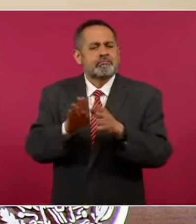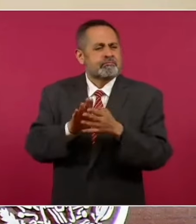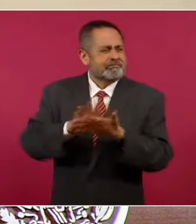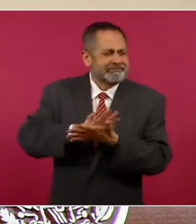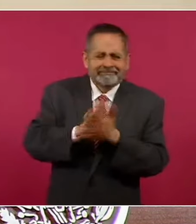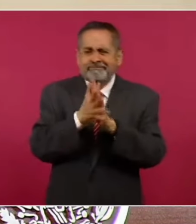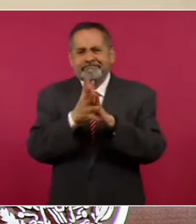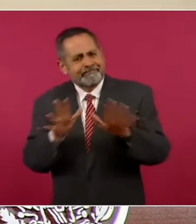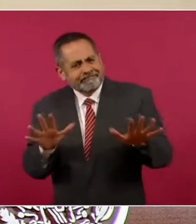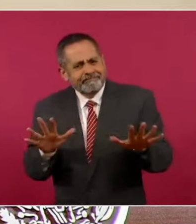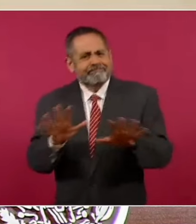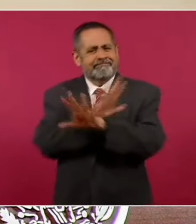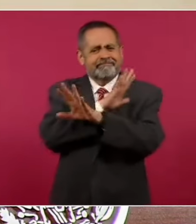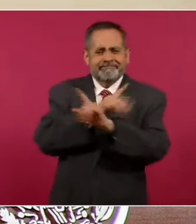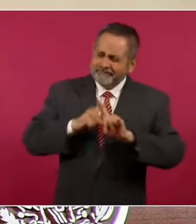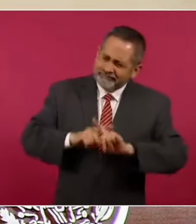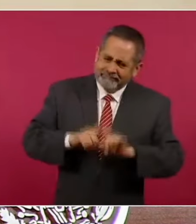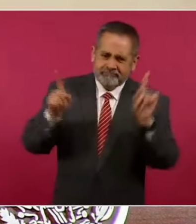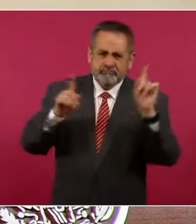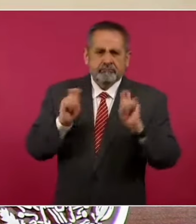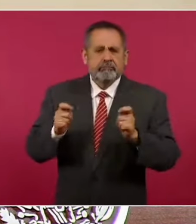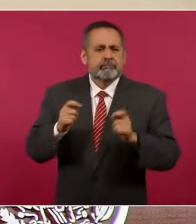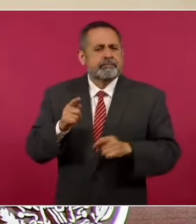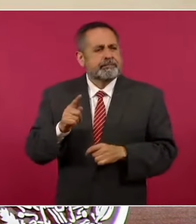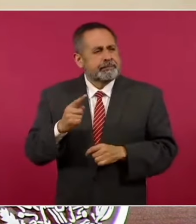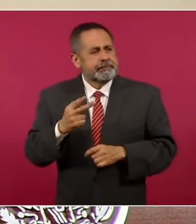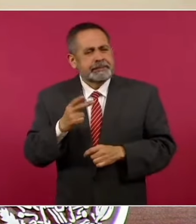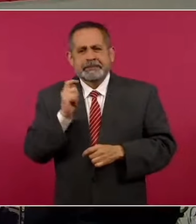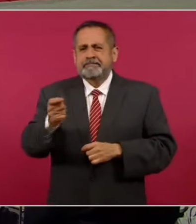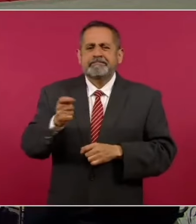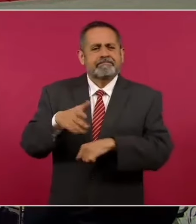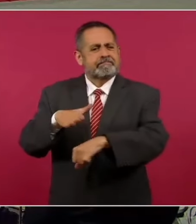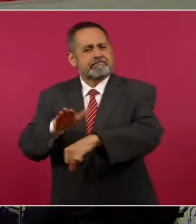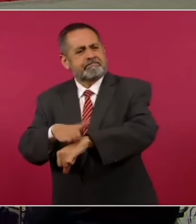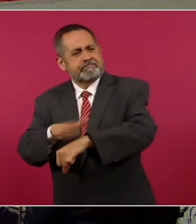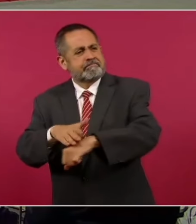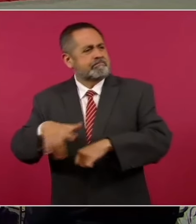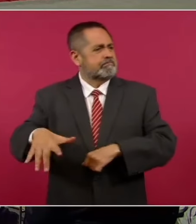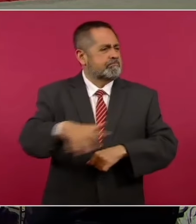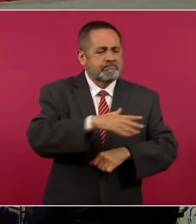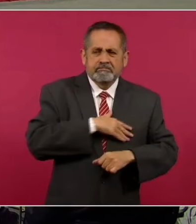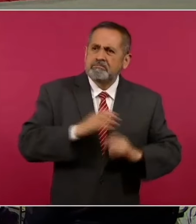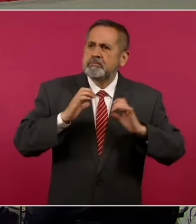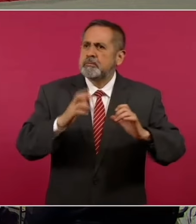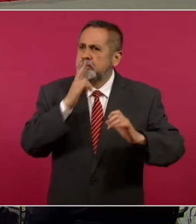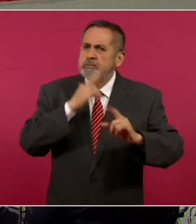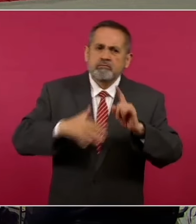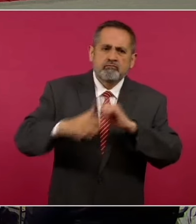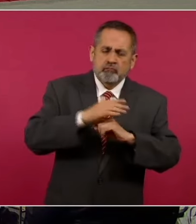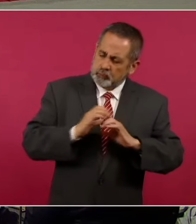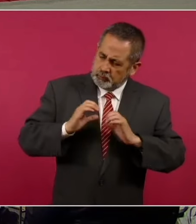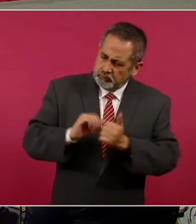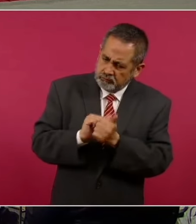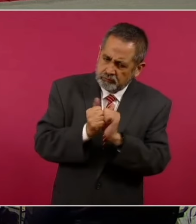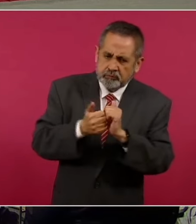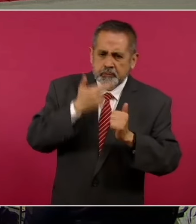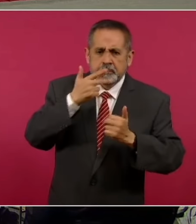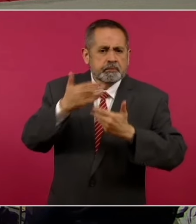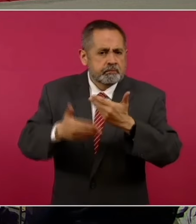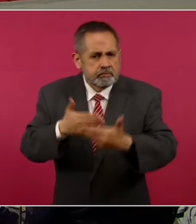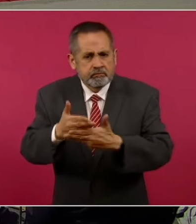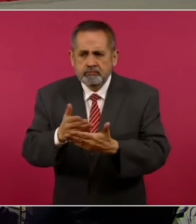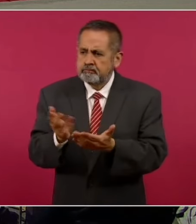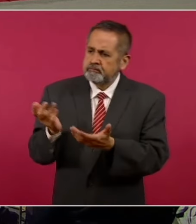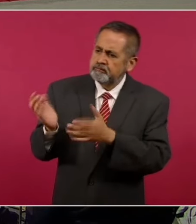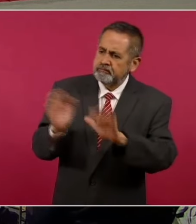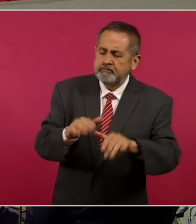social, es una convocatoria a cuidar el medio ambiente y alentar la productividad, a crear empleos, a ordenar